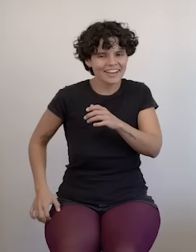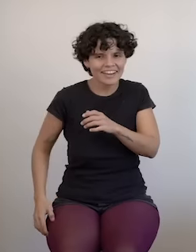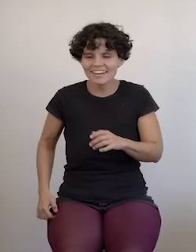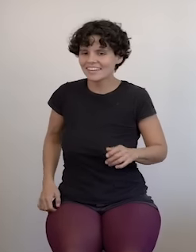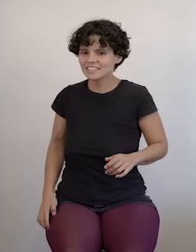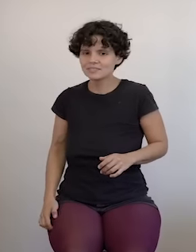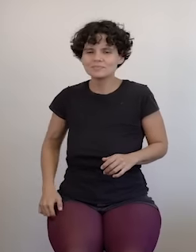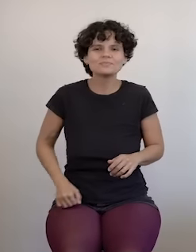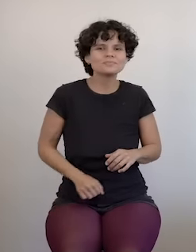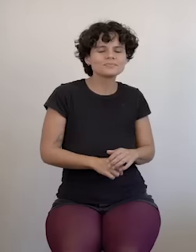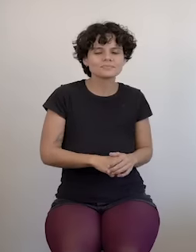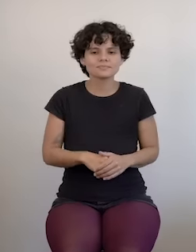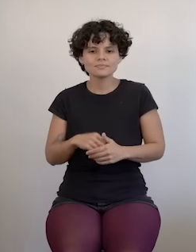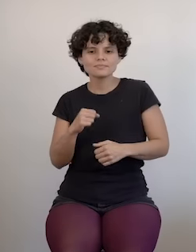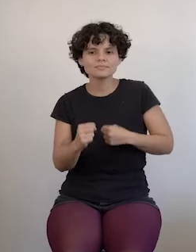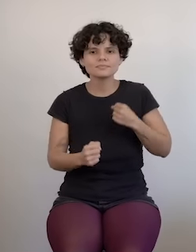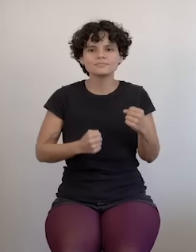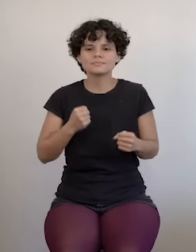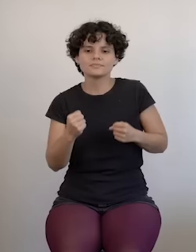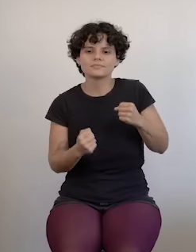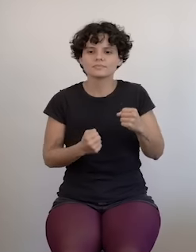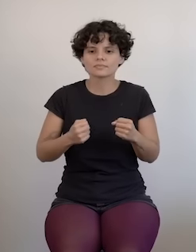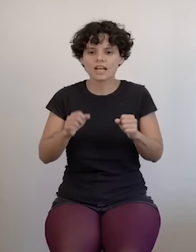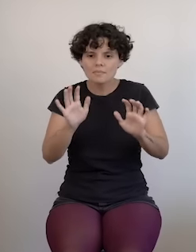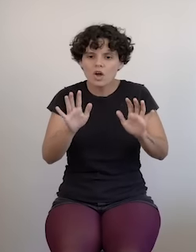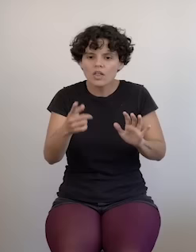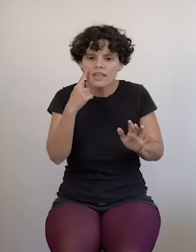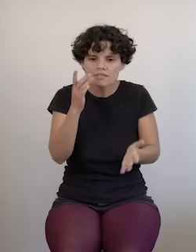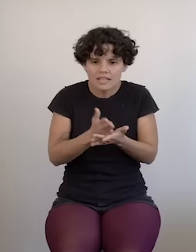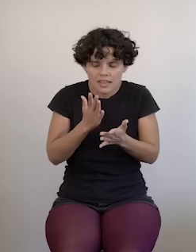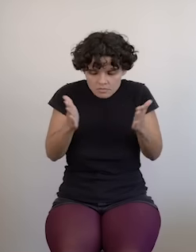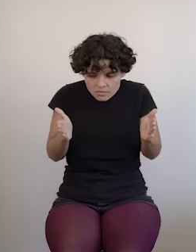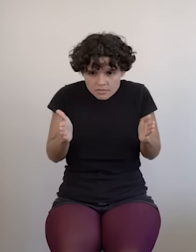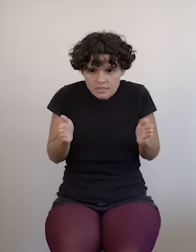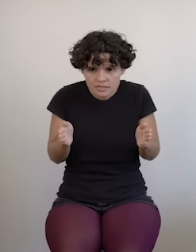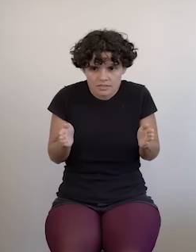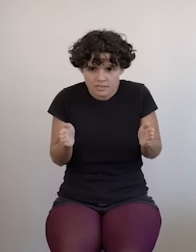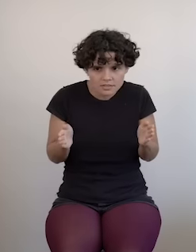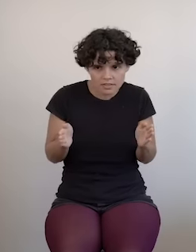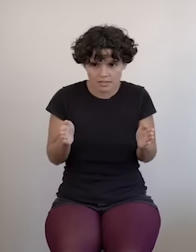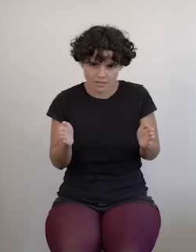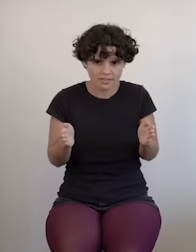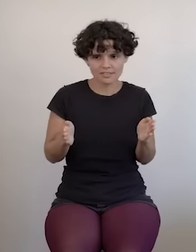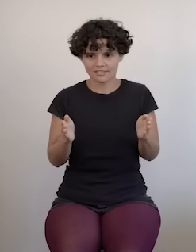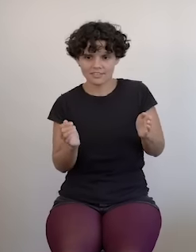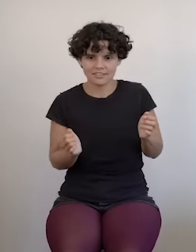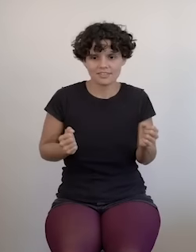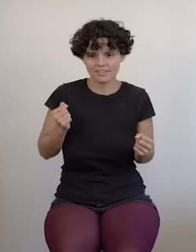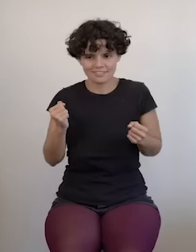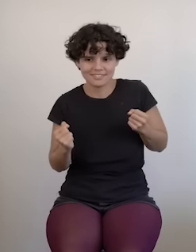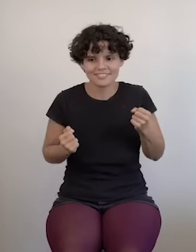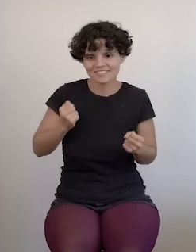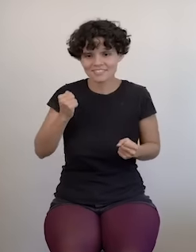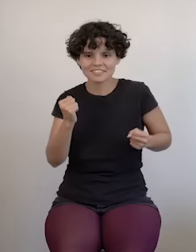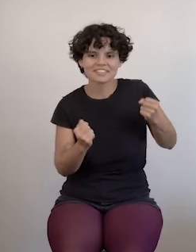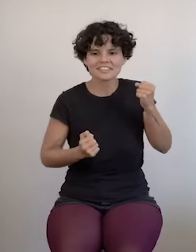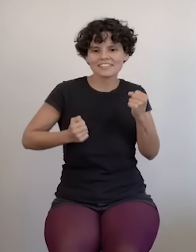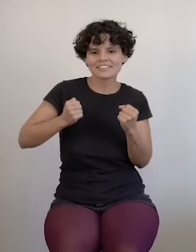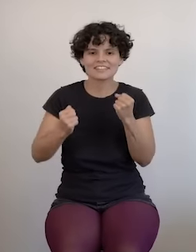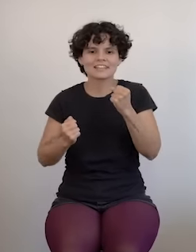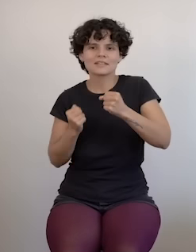¡Oh! ¡Pum! Ahí no, ahí tienes que muerte, no. Ahí va hasta la segunda baldosa, bro. Ah, chucha. Esa no, esa no, esa. Ahí no, ahí debo ir, ahí debo ir. Para